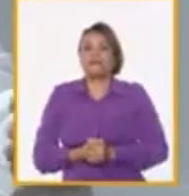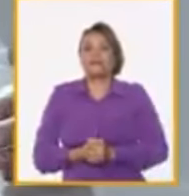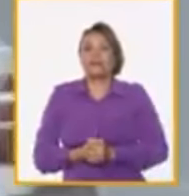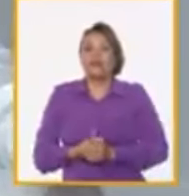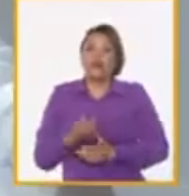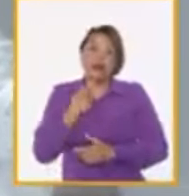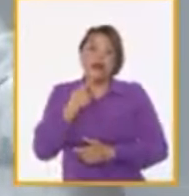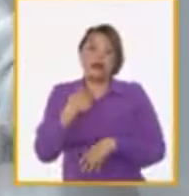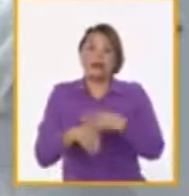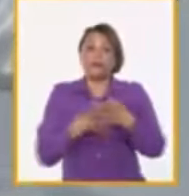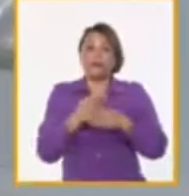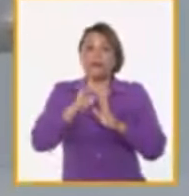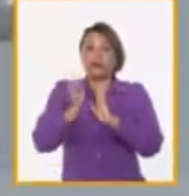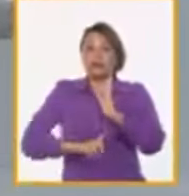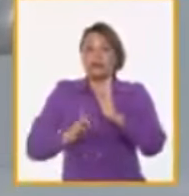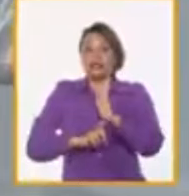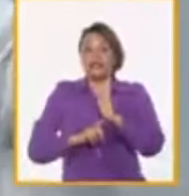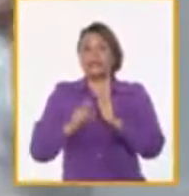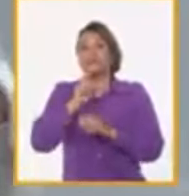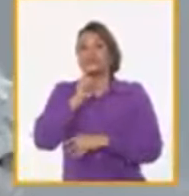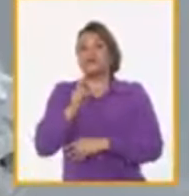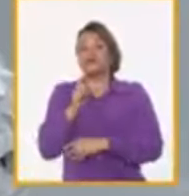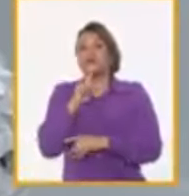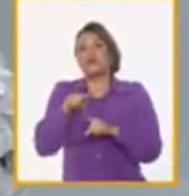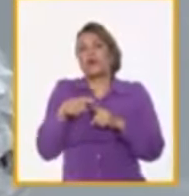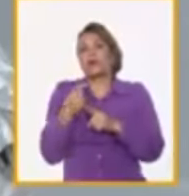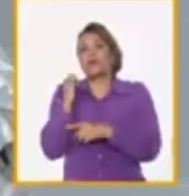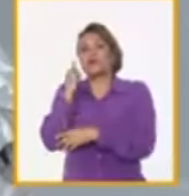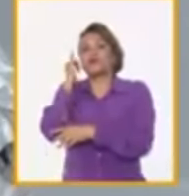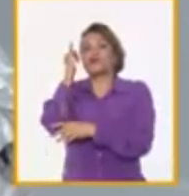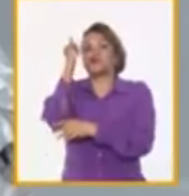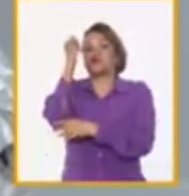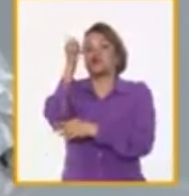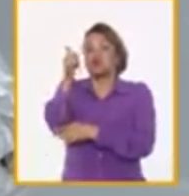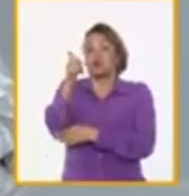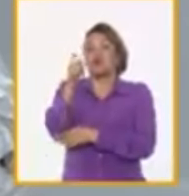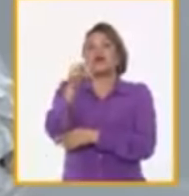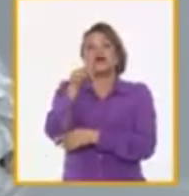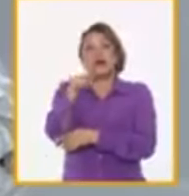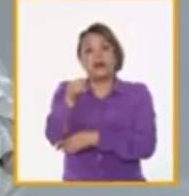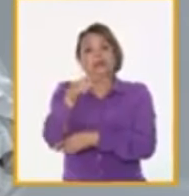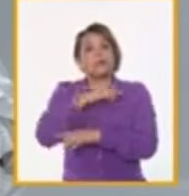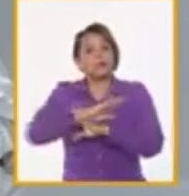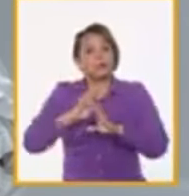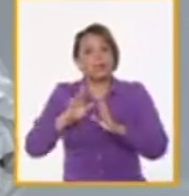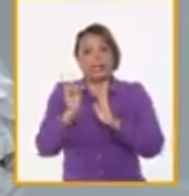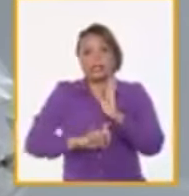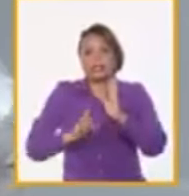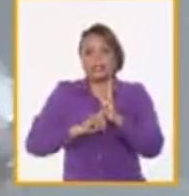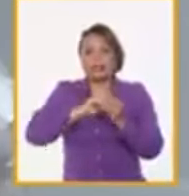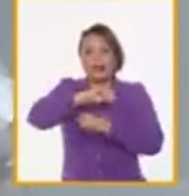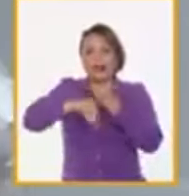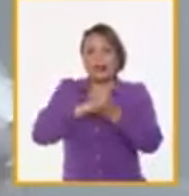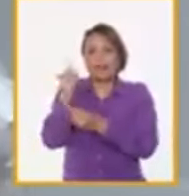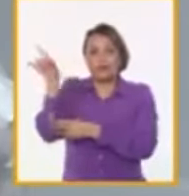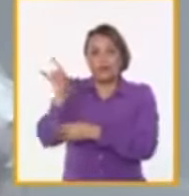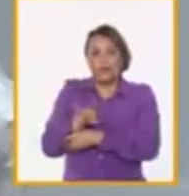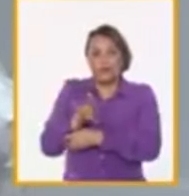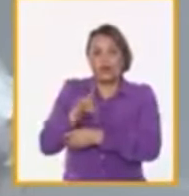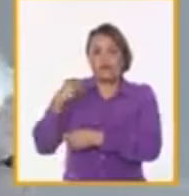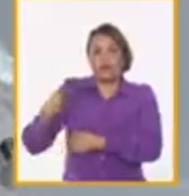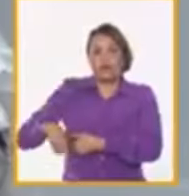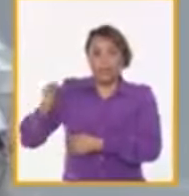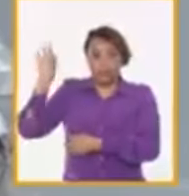poder proteger porque son tan muy alejadas. Dentro de esas estaciones de bombeo, todas las que son